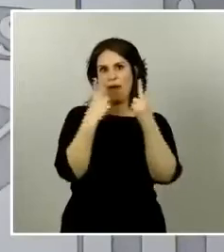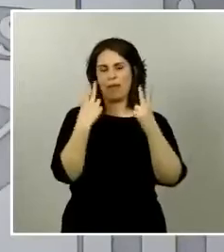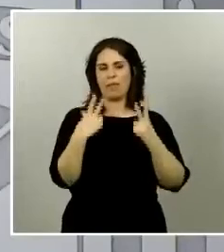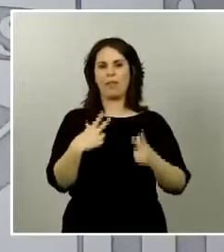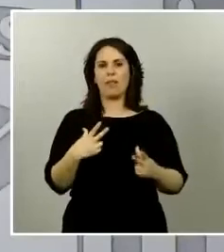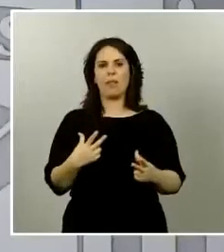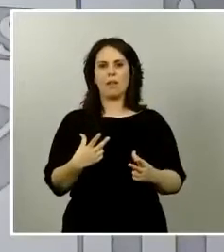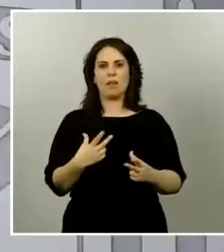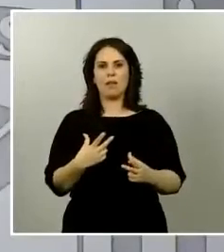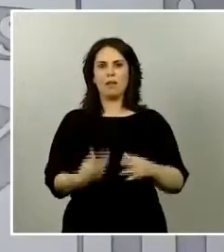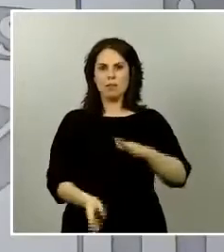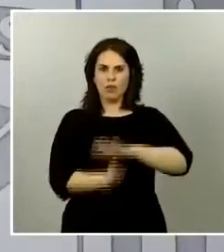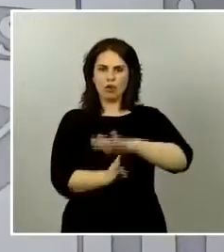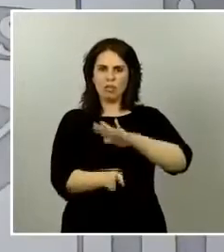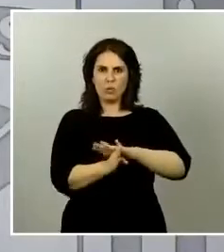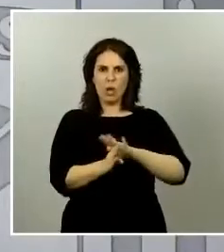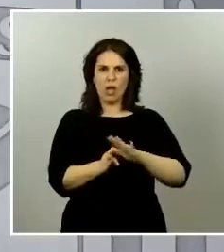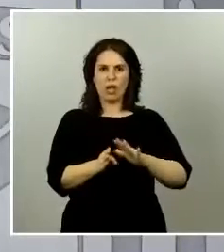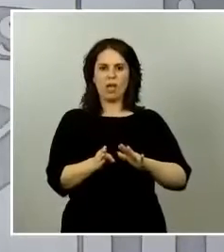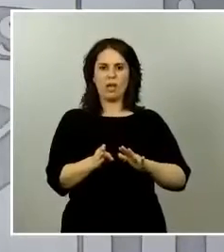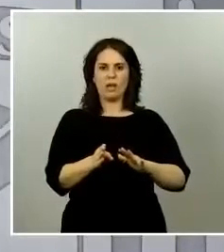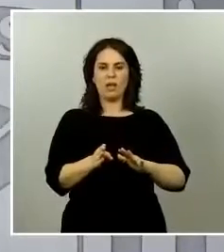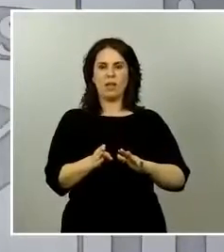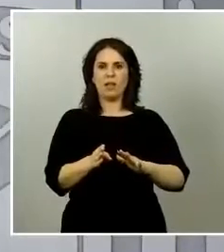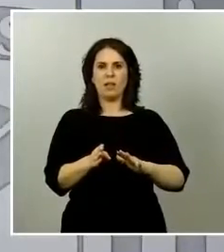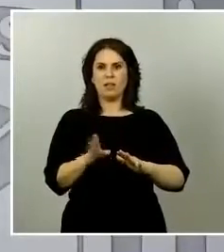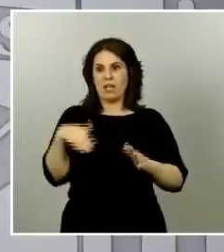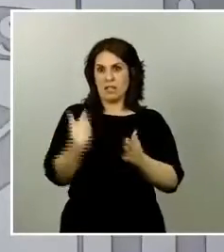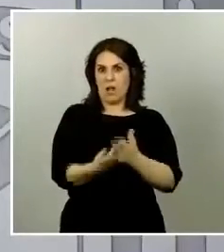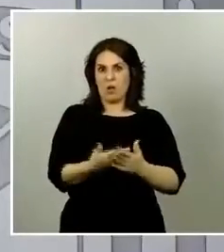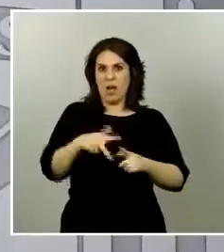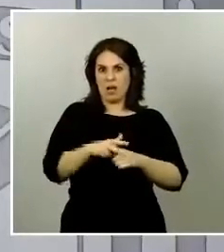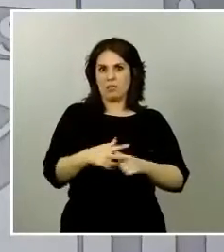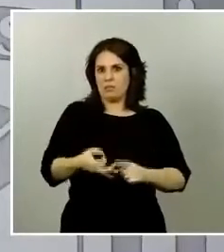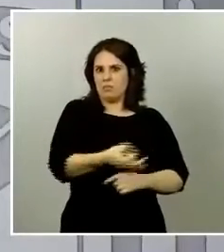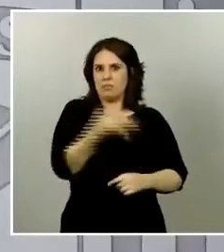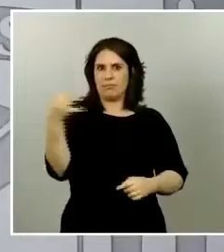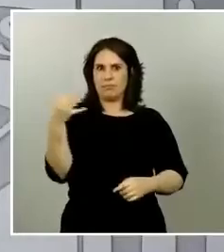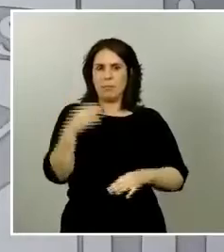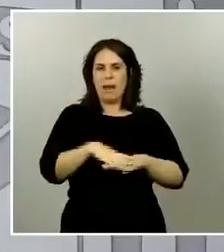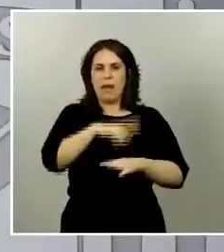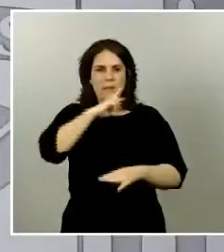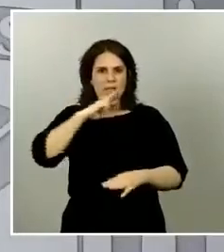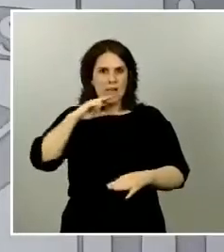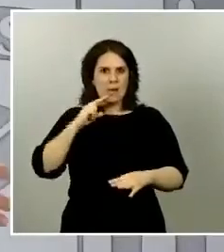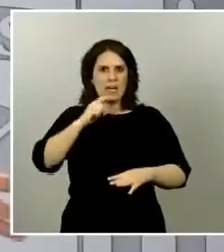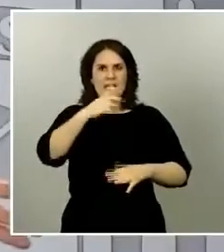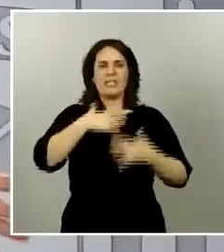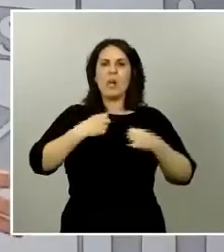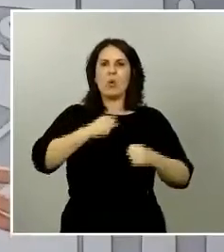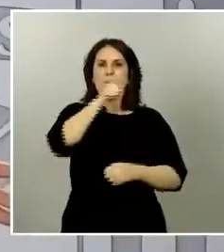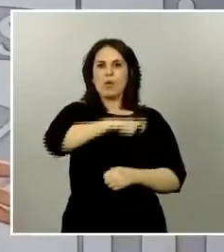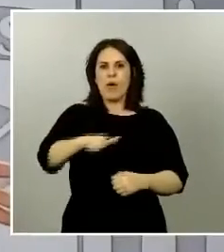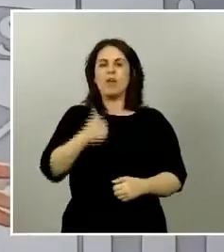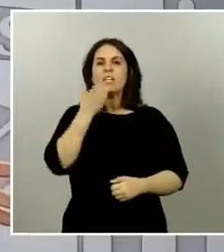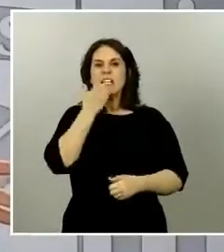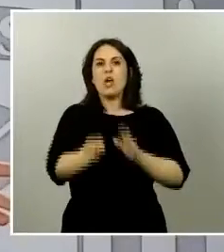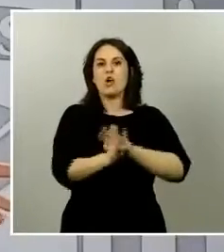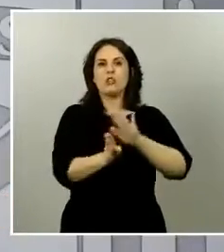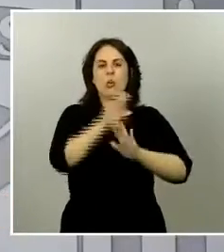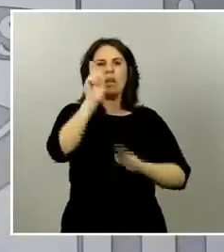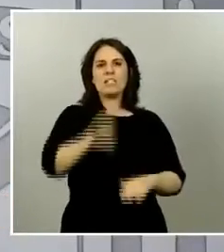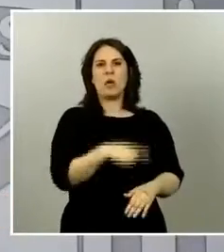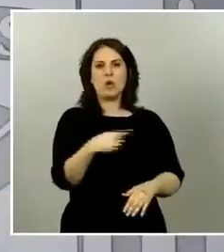Gobierno tenía, la sociedad en su conjunto, un instrumento que era el único hasta la fecha efectivo que